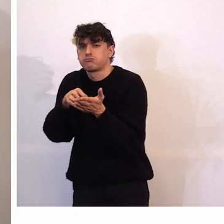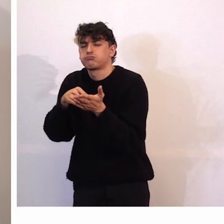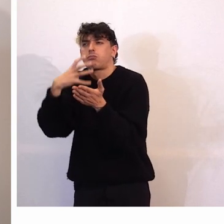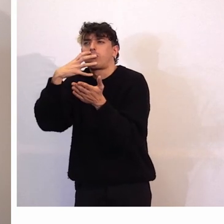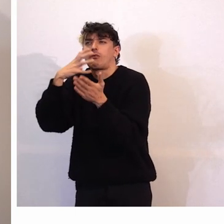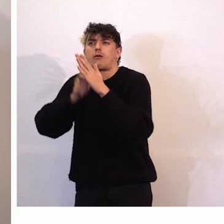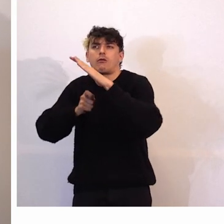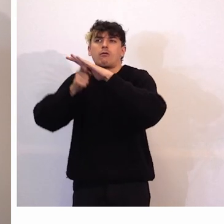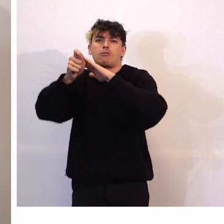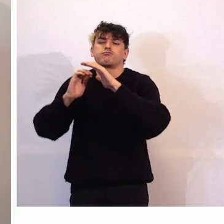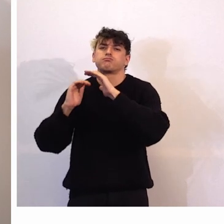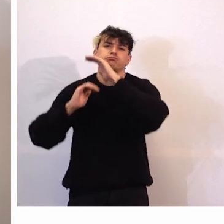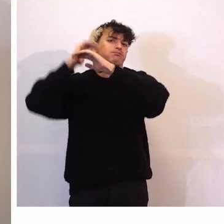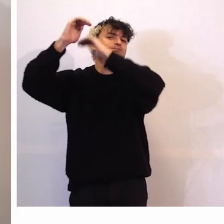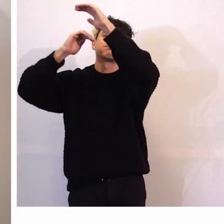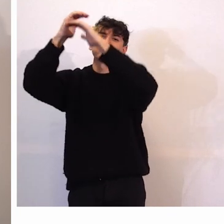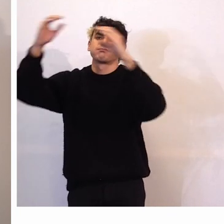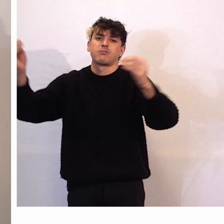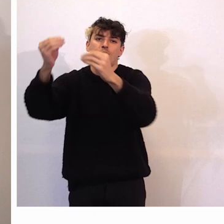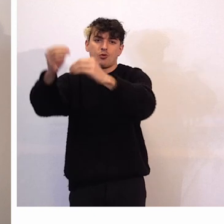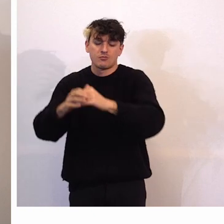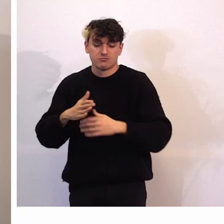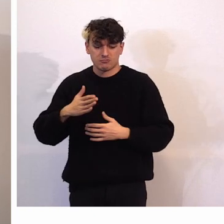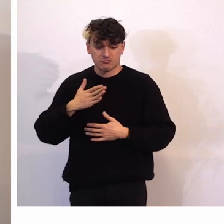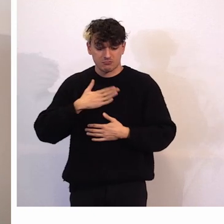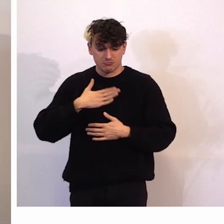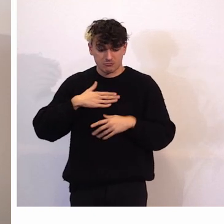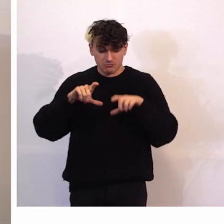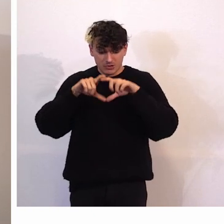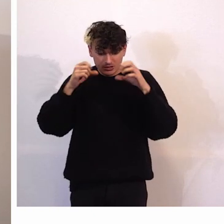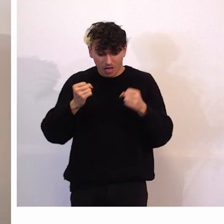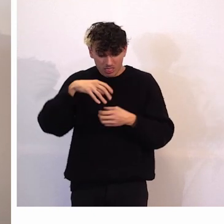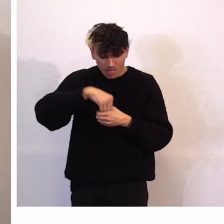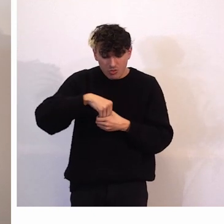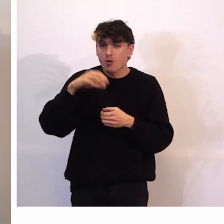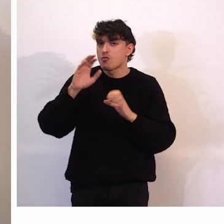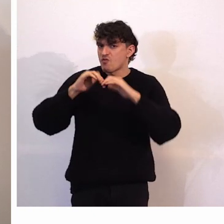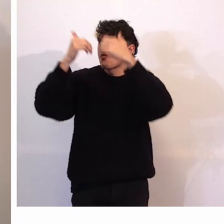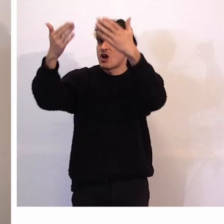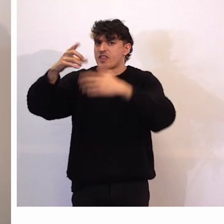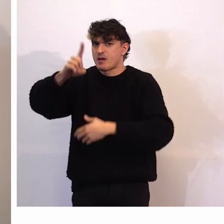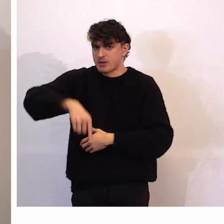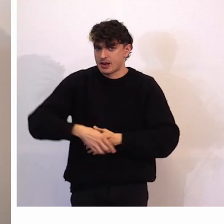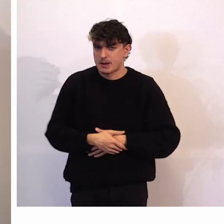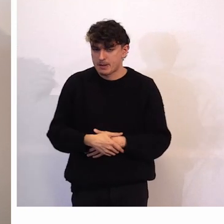dentro de mi centro como fuera de mi entidad. Al principio